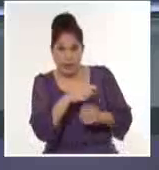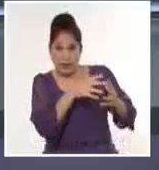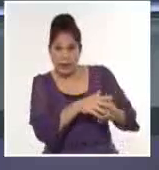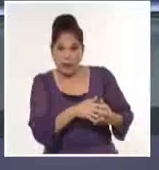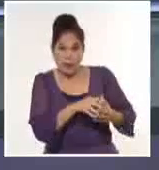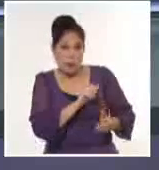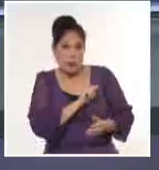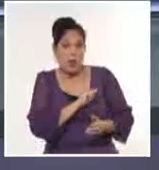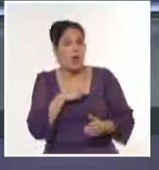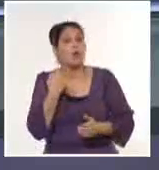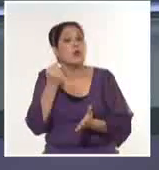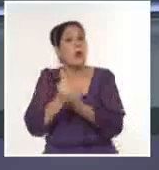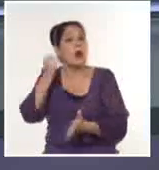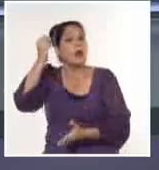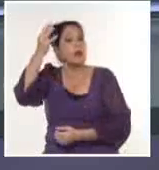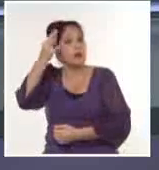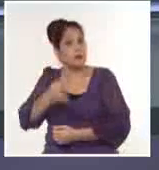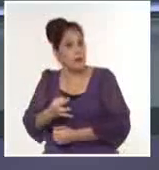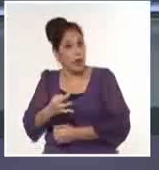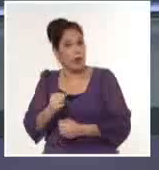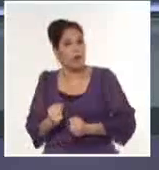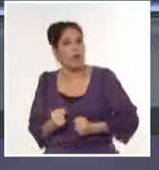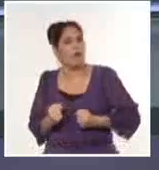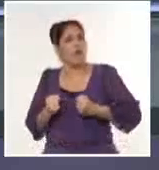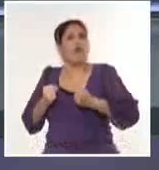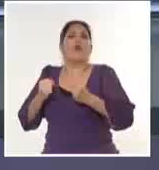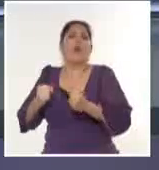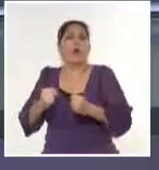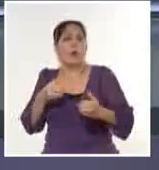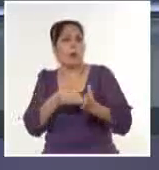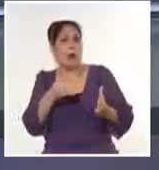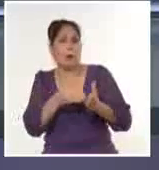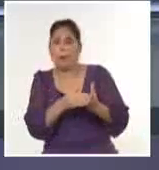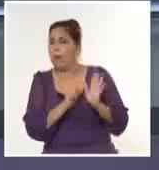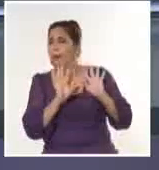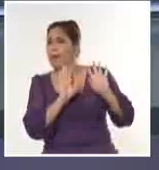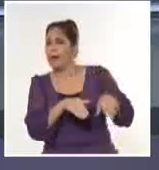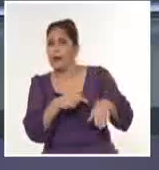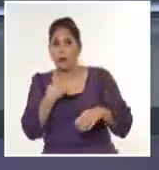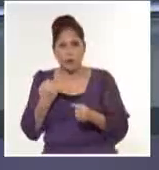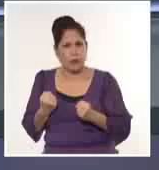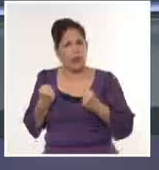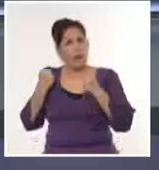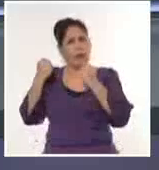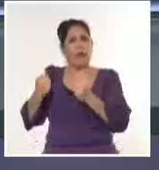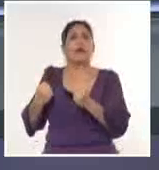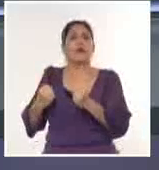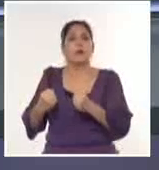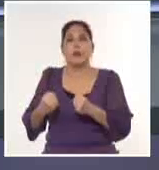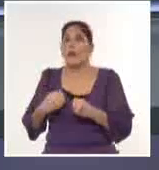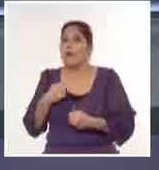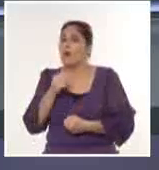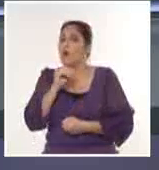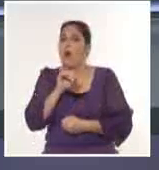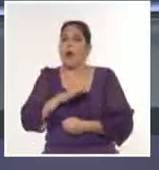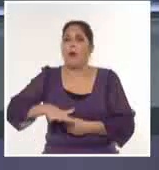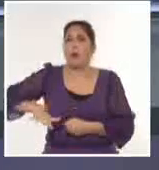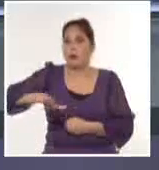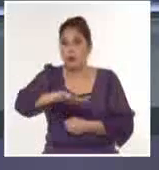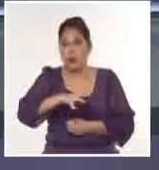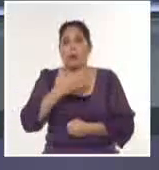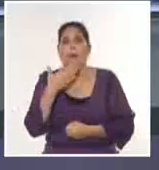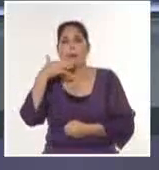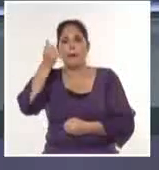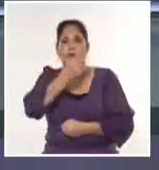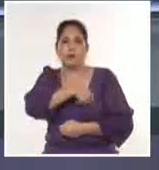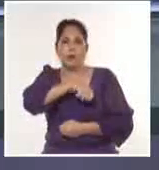será ratificarlo en la decisión de sobreponerse a cuanto obstáculo se ponga en su camino y hacer todo lo necesario en pos del bien colectivo. Así